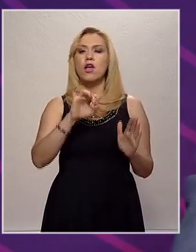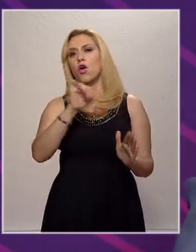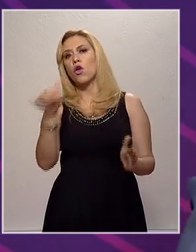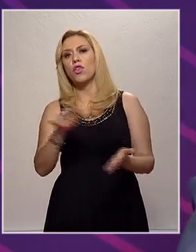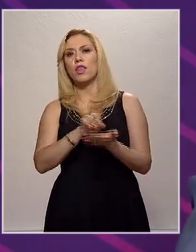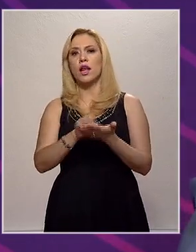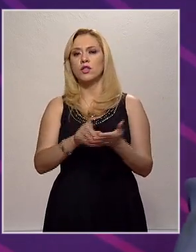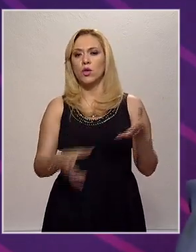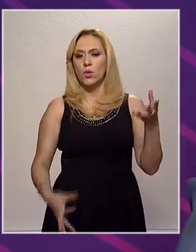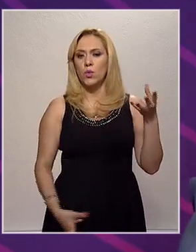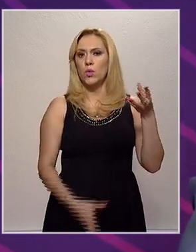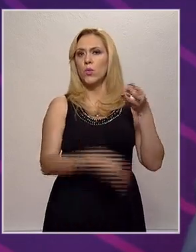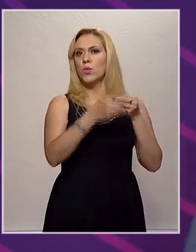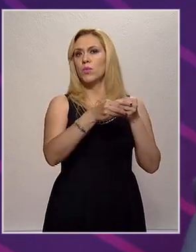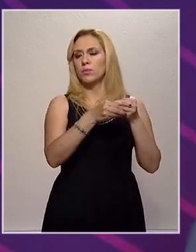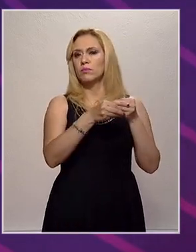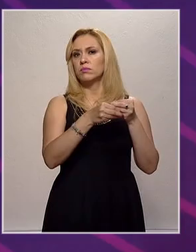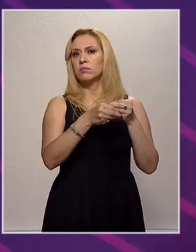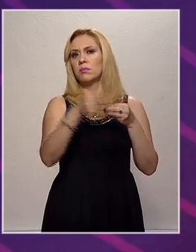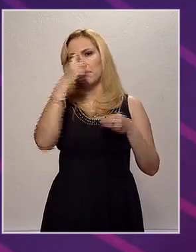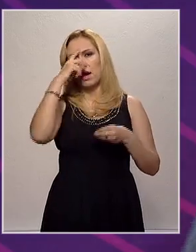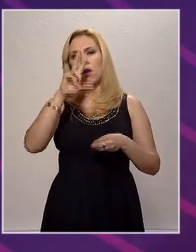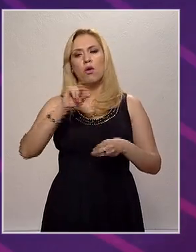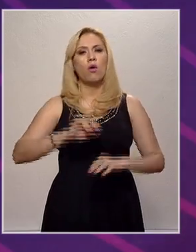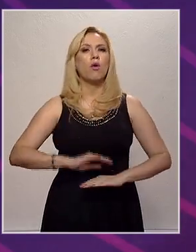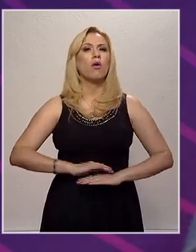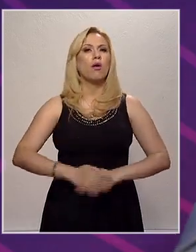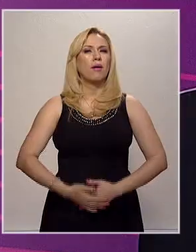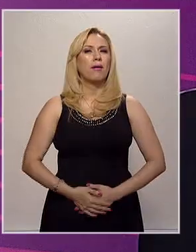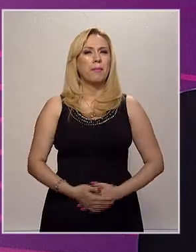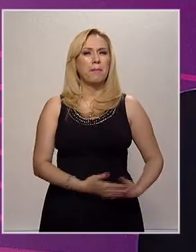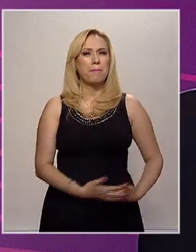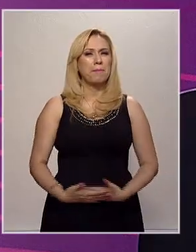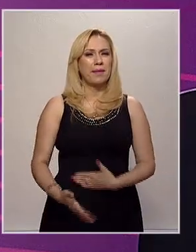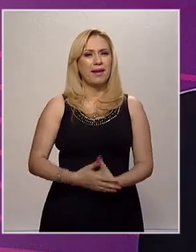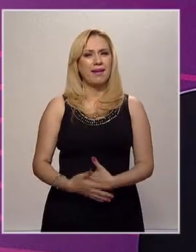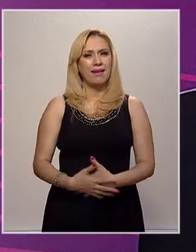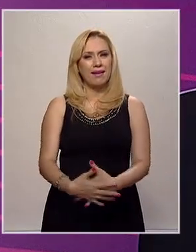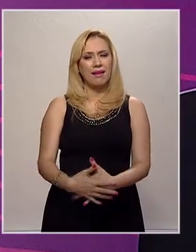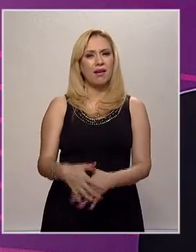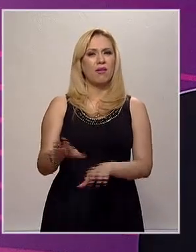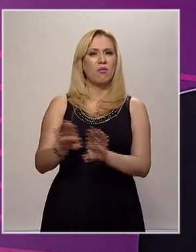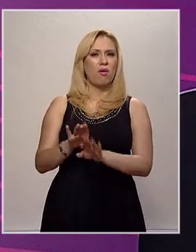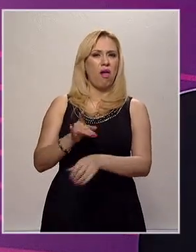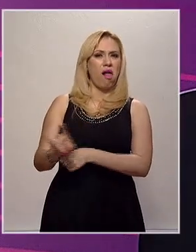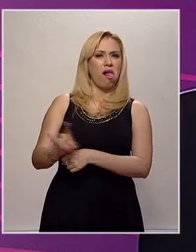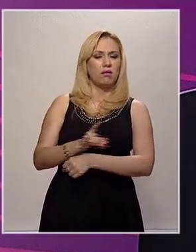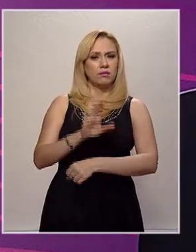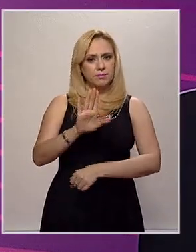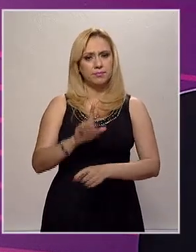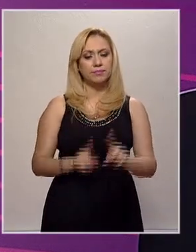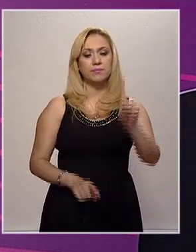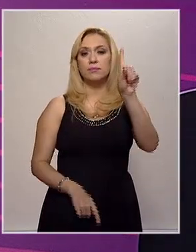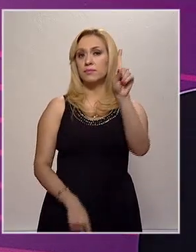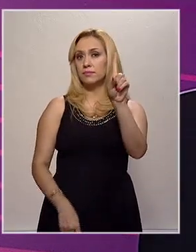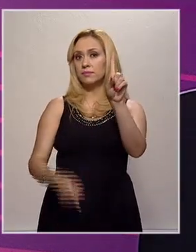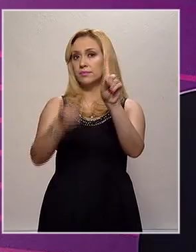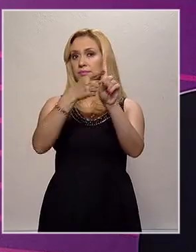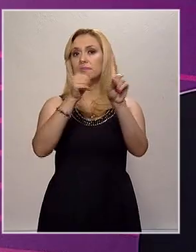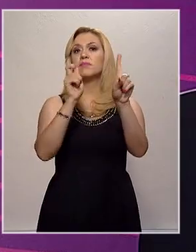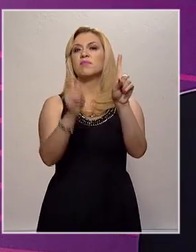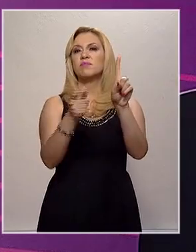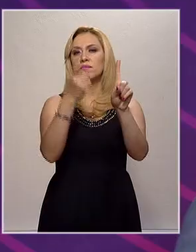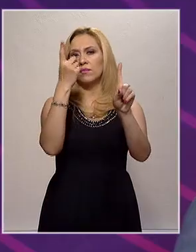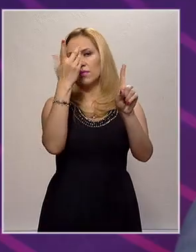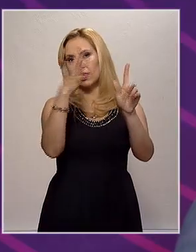estarían dentro del derecho a una vida libre de violencia obstétrica, y me permitiré leerlos nada más para ir un poco más rápido. El primer derecho de este